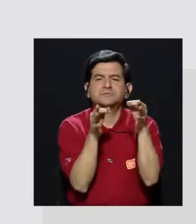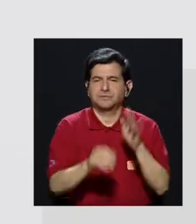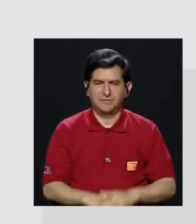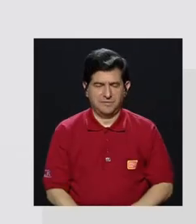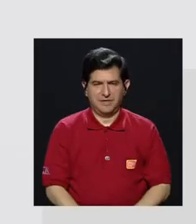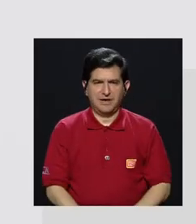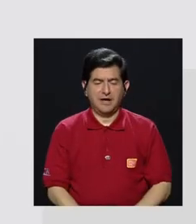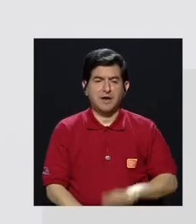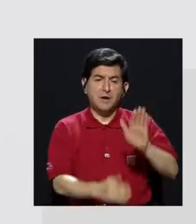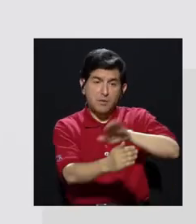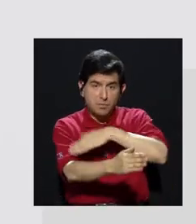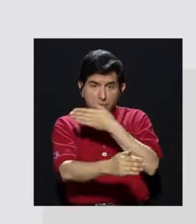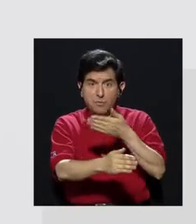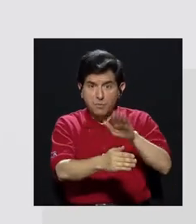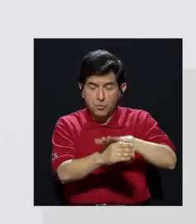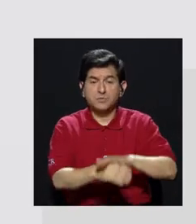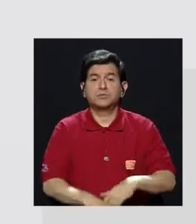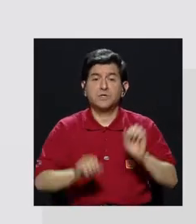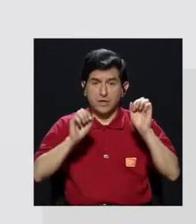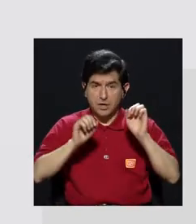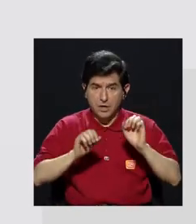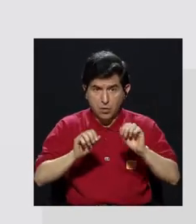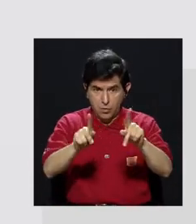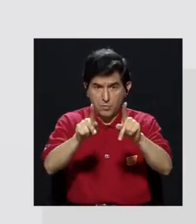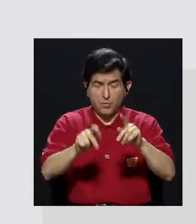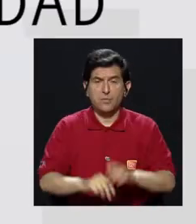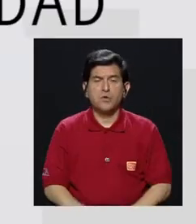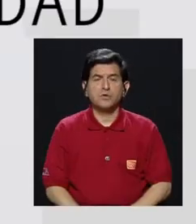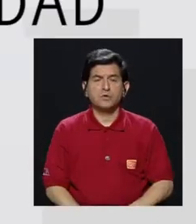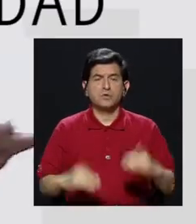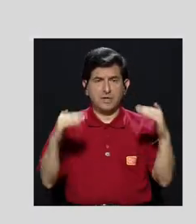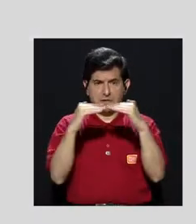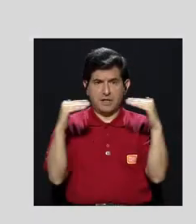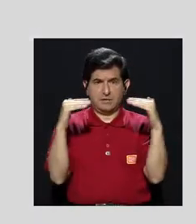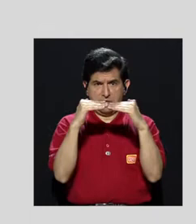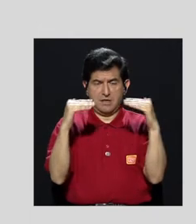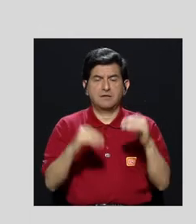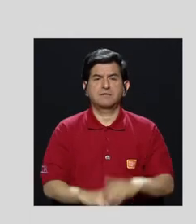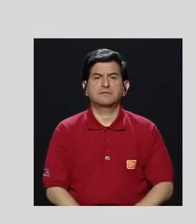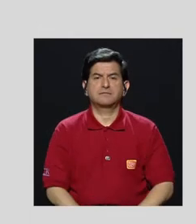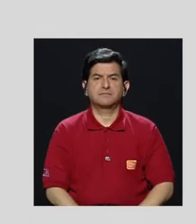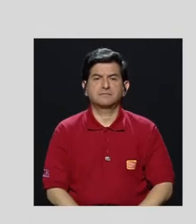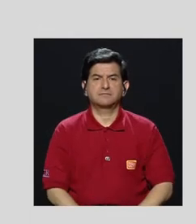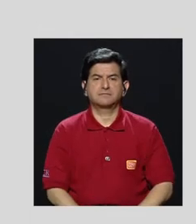cómo la música permite lograr equidad